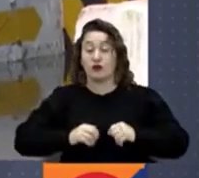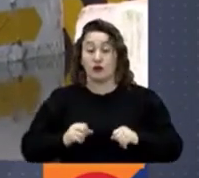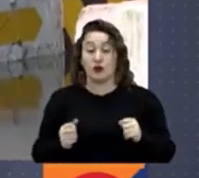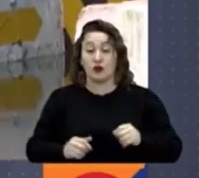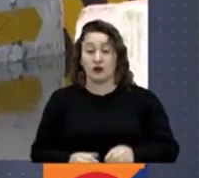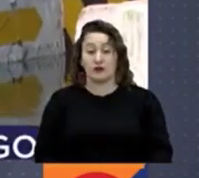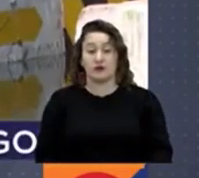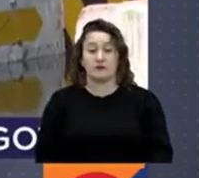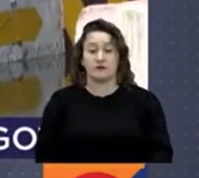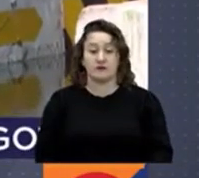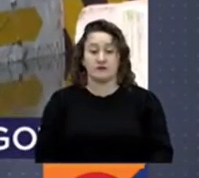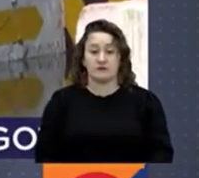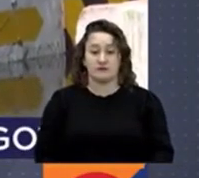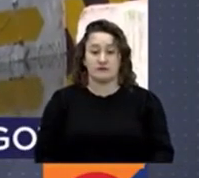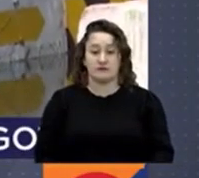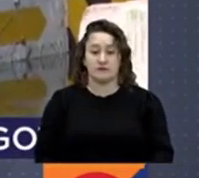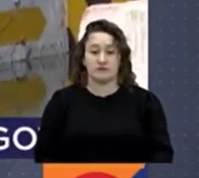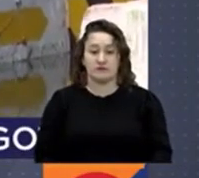esta granizada en la capital?